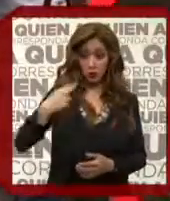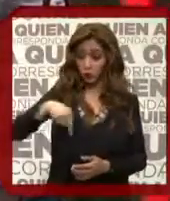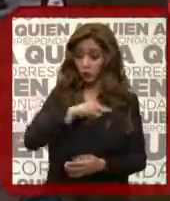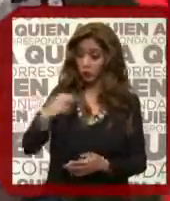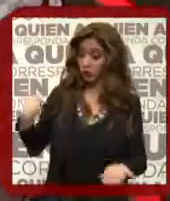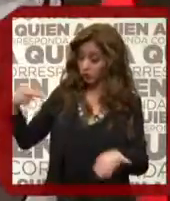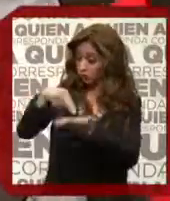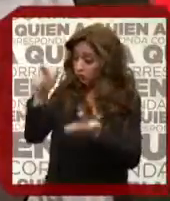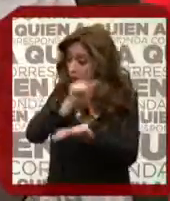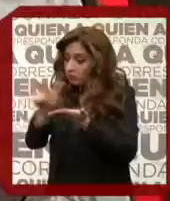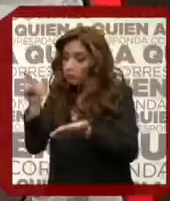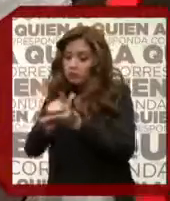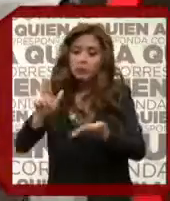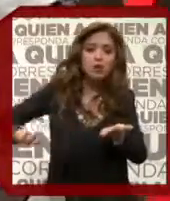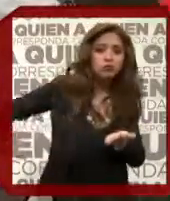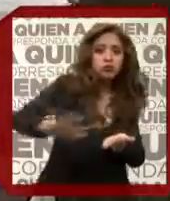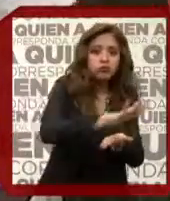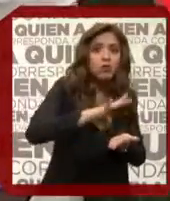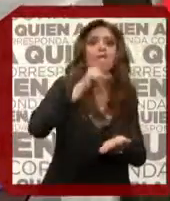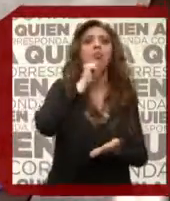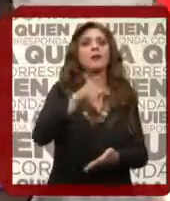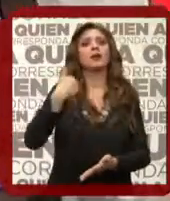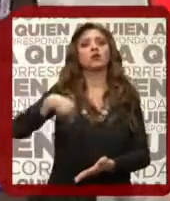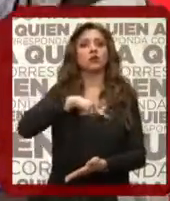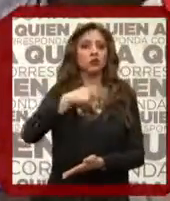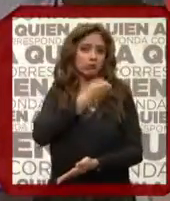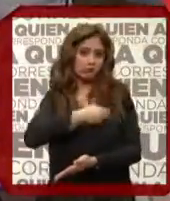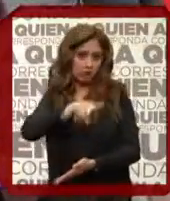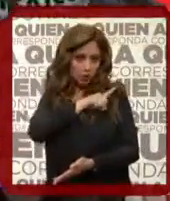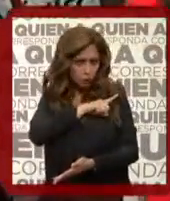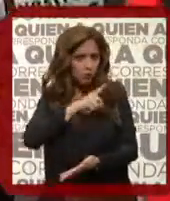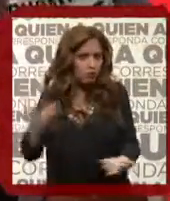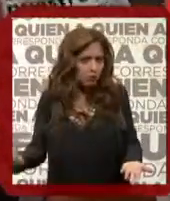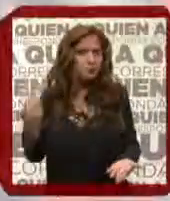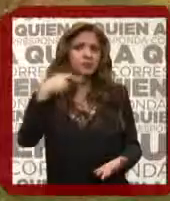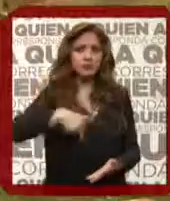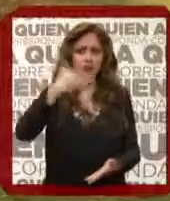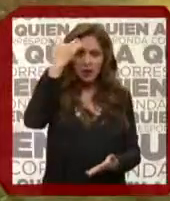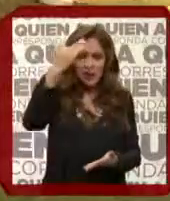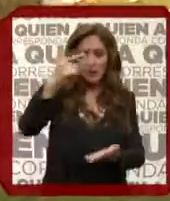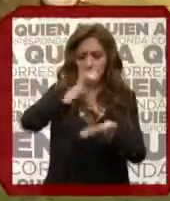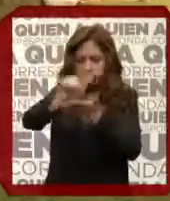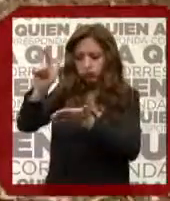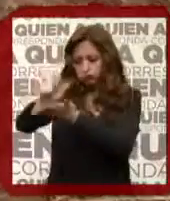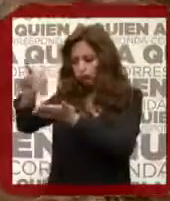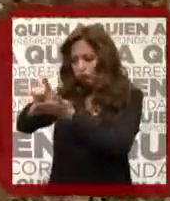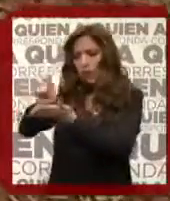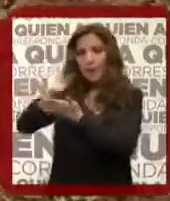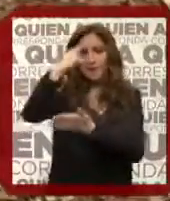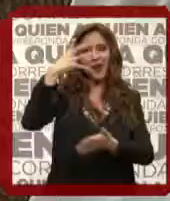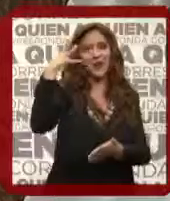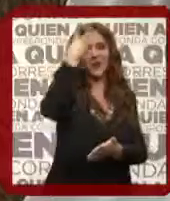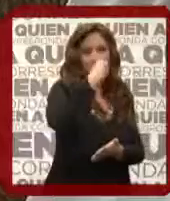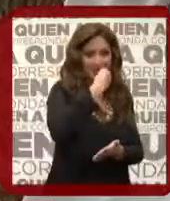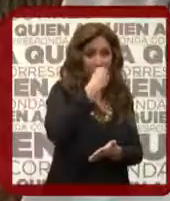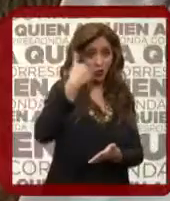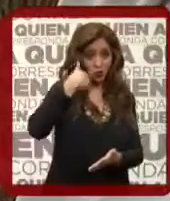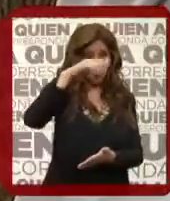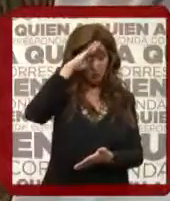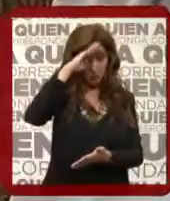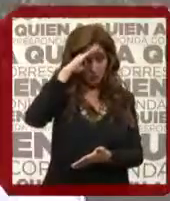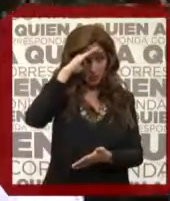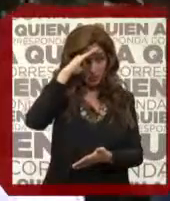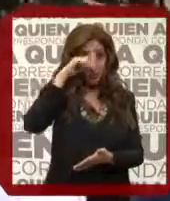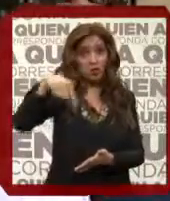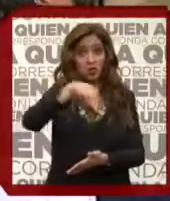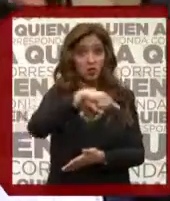a nuestras colonias y a nuestra salud también, ¿por qué no? Pues un poquito de nuestro tiempo para dejarlo más bonito. Creo que todos los mexicanos tenemos